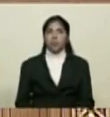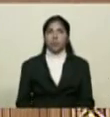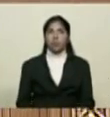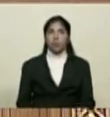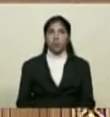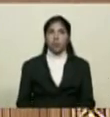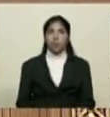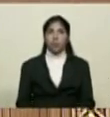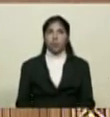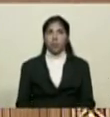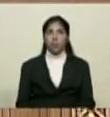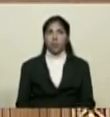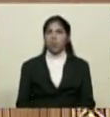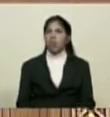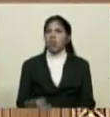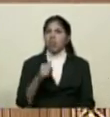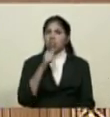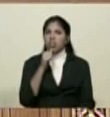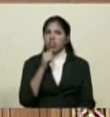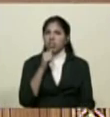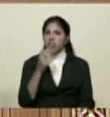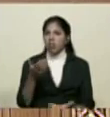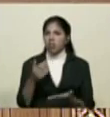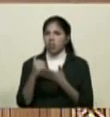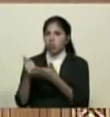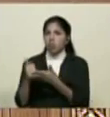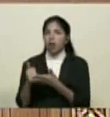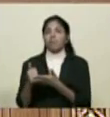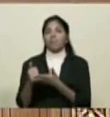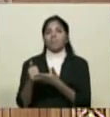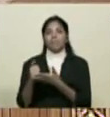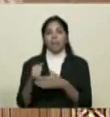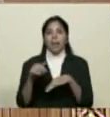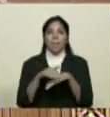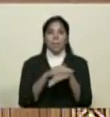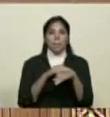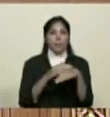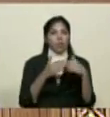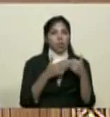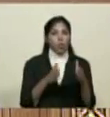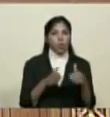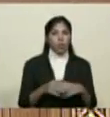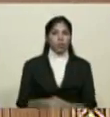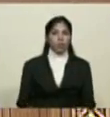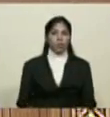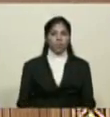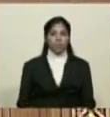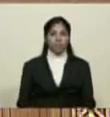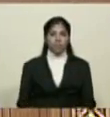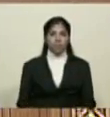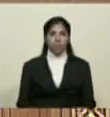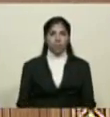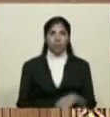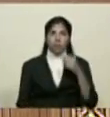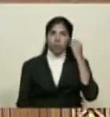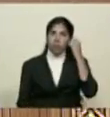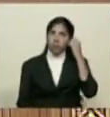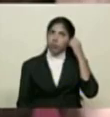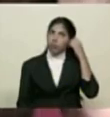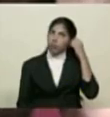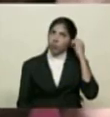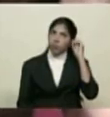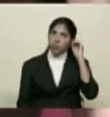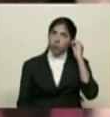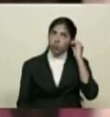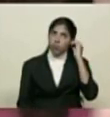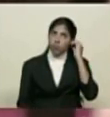por la titular del Ministerio Público y su equipo? ¿Por qué? ¿Por qué fueron sobreseídas? Si están siendo investigadas